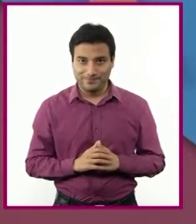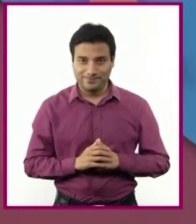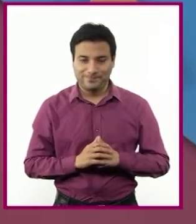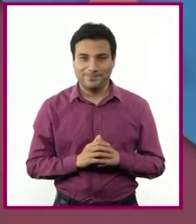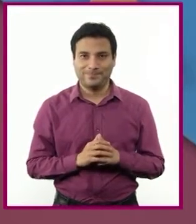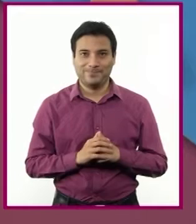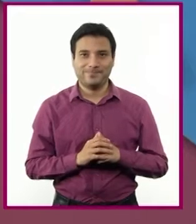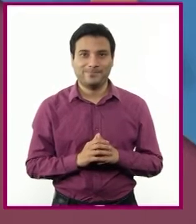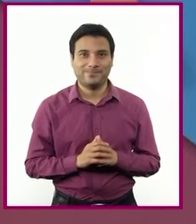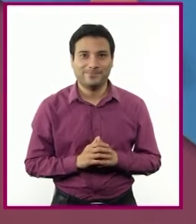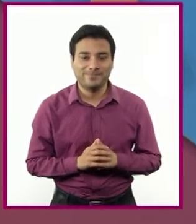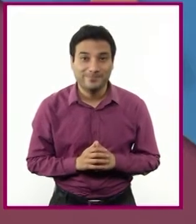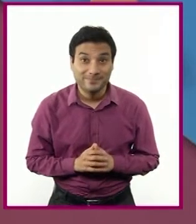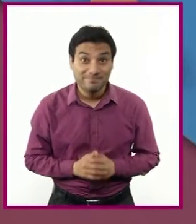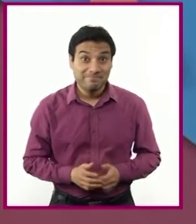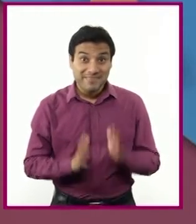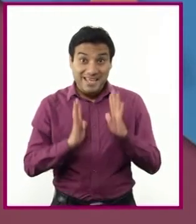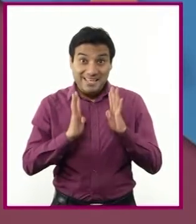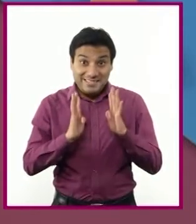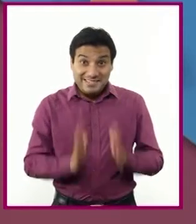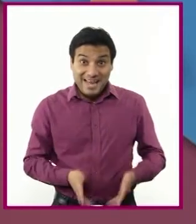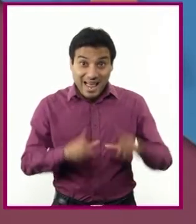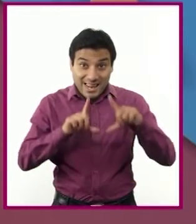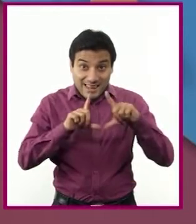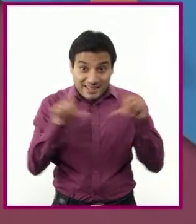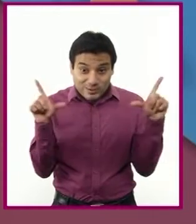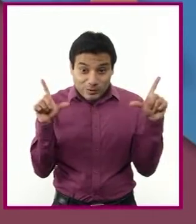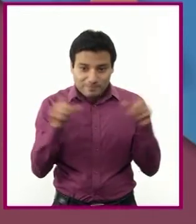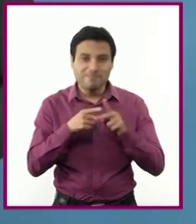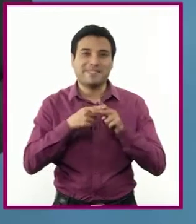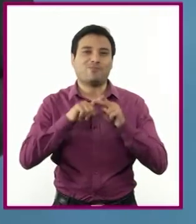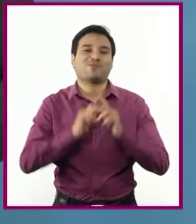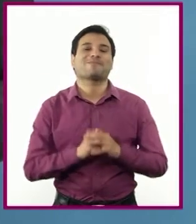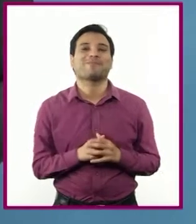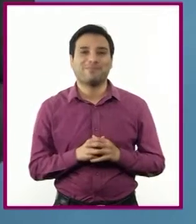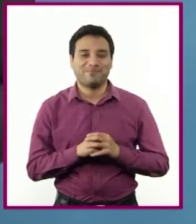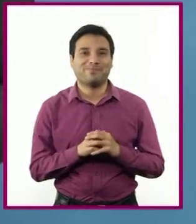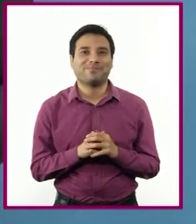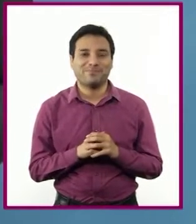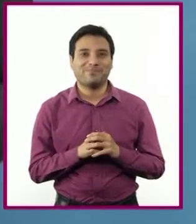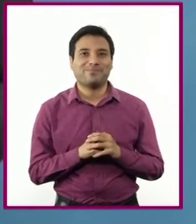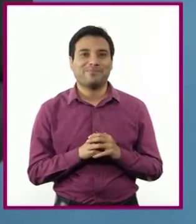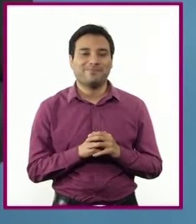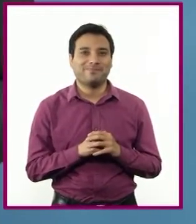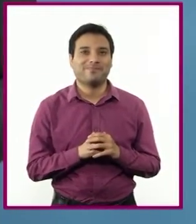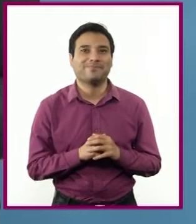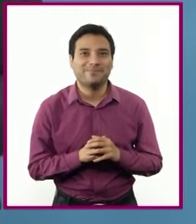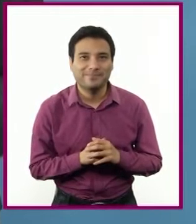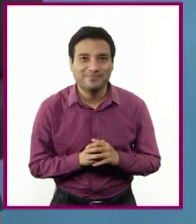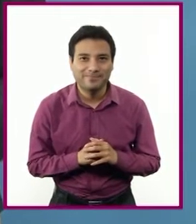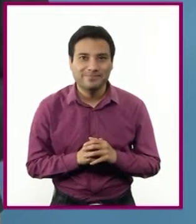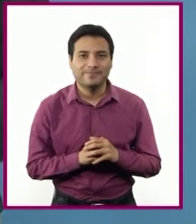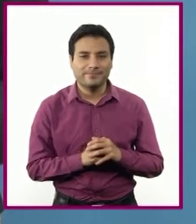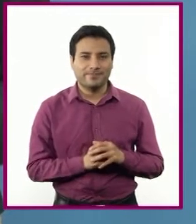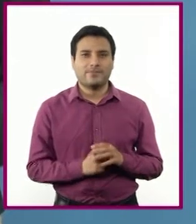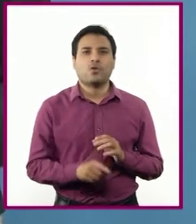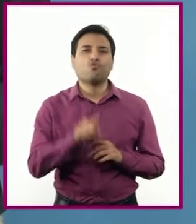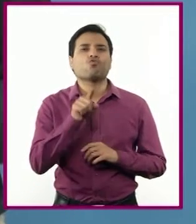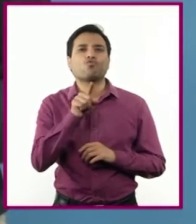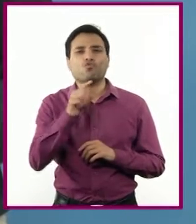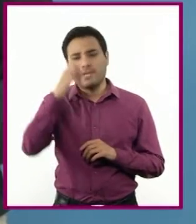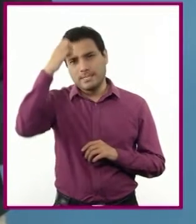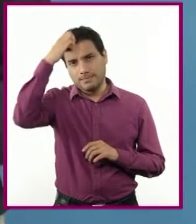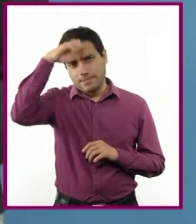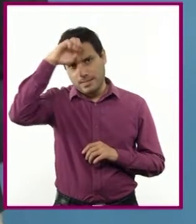de notas. Si ya tienen todo listo, iniciemos nuestra sesión. En las experiencias que han tenido hasta ahora, ya